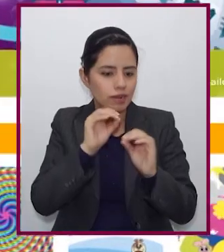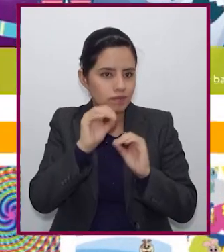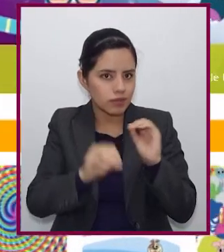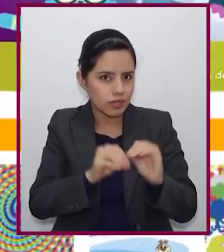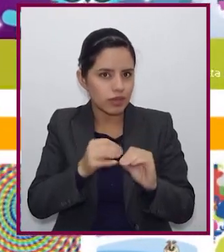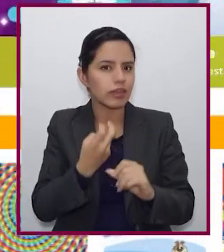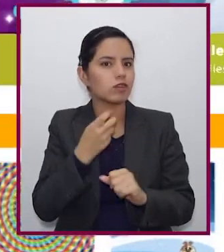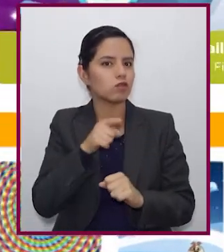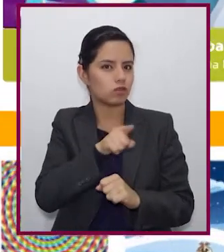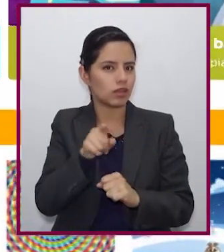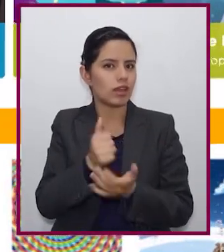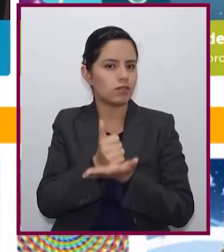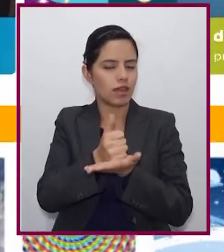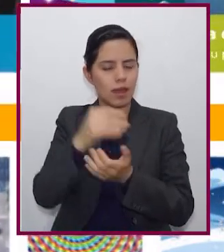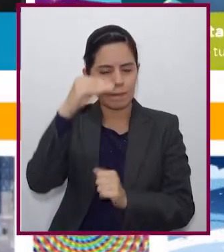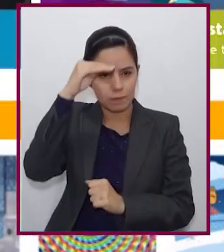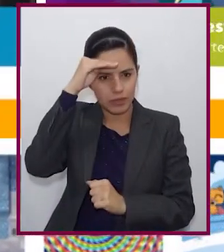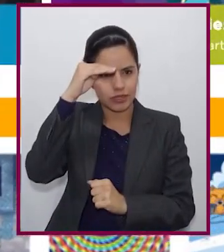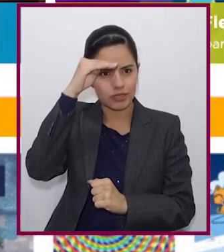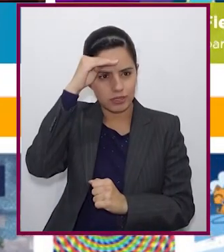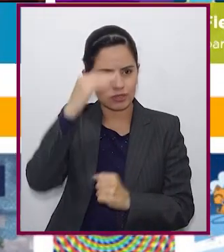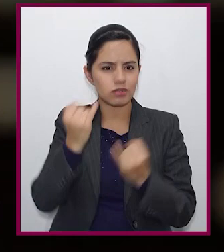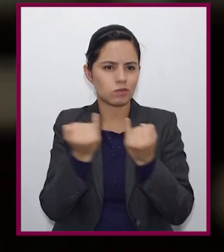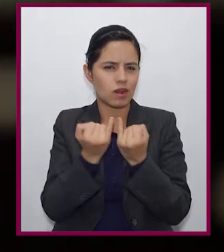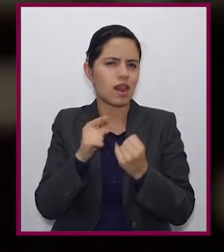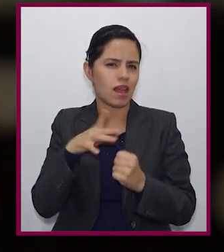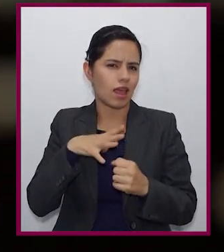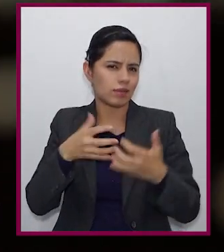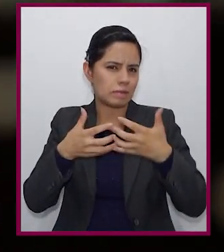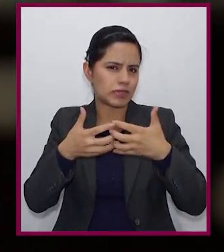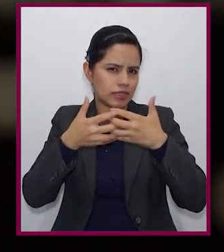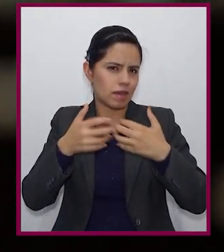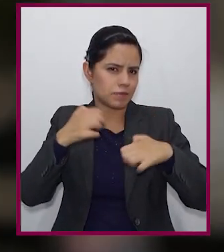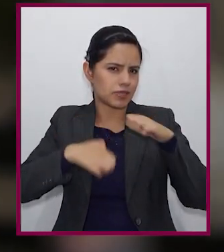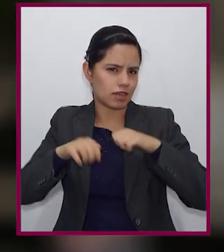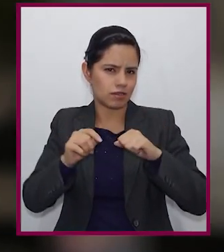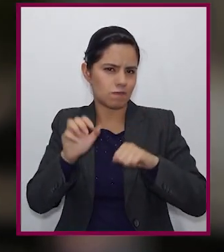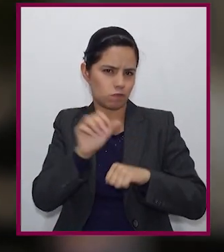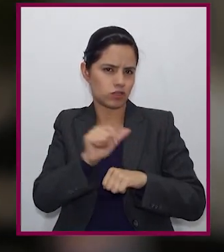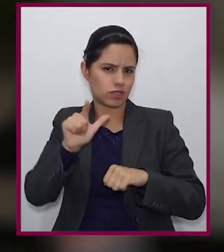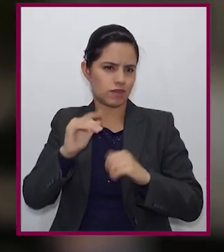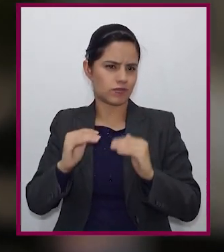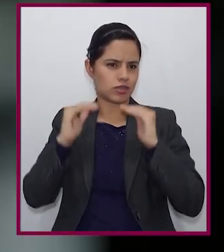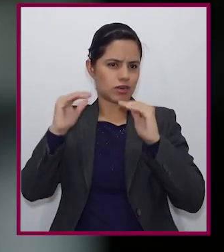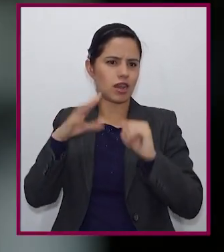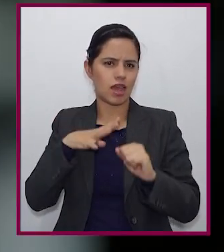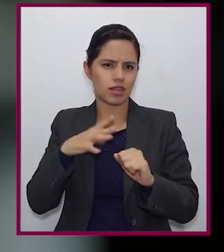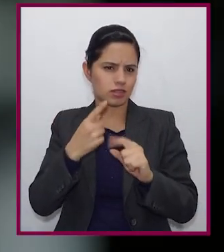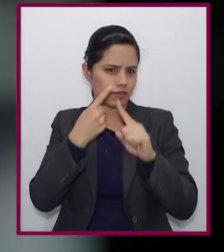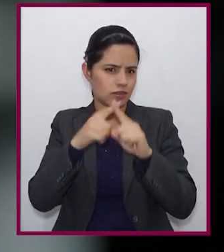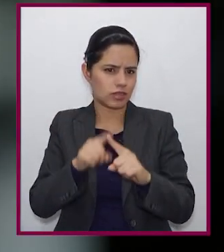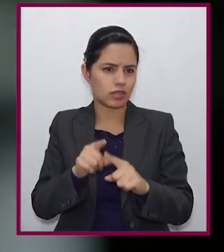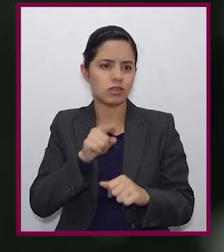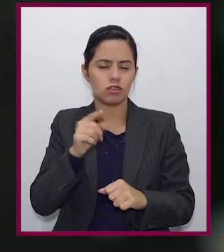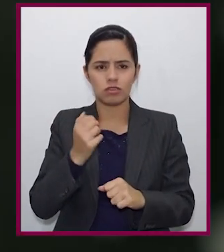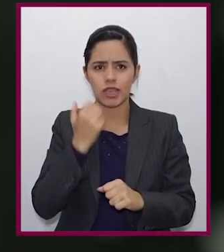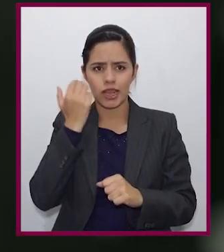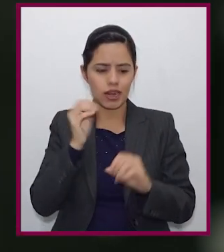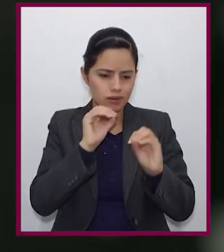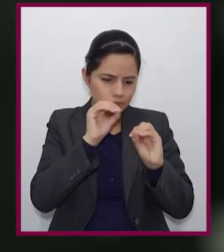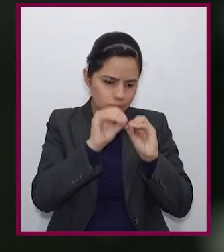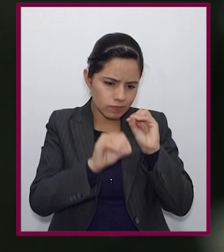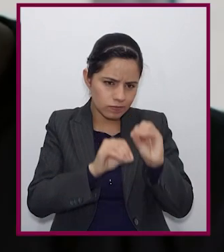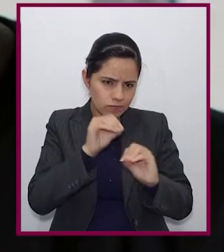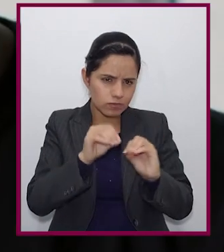sitio web, code.org, y aquí nos dicen, oye, hay famosos empresarios, hay programadores e inclusive artistas que intentaron programar